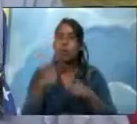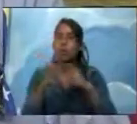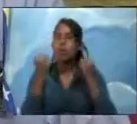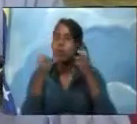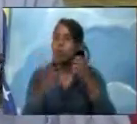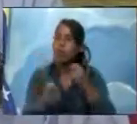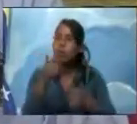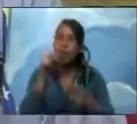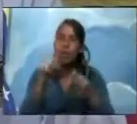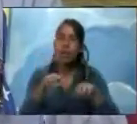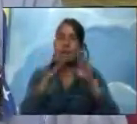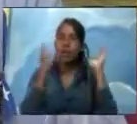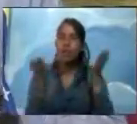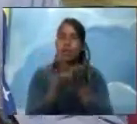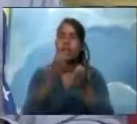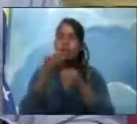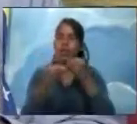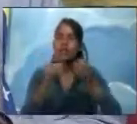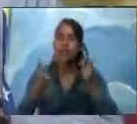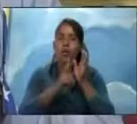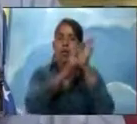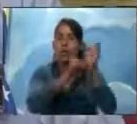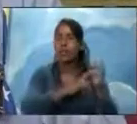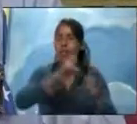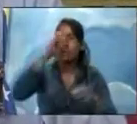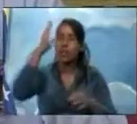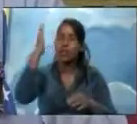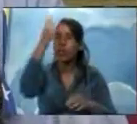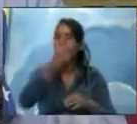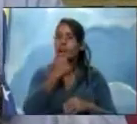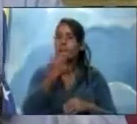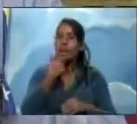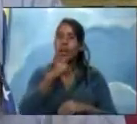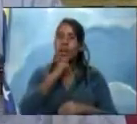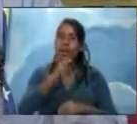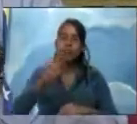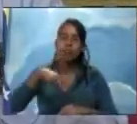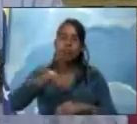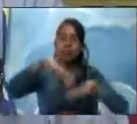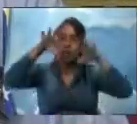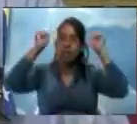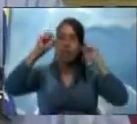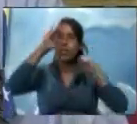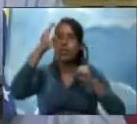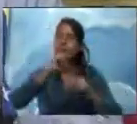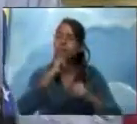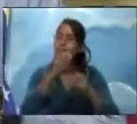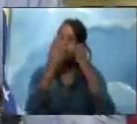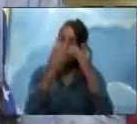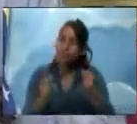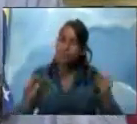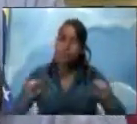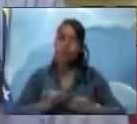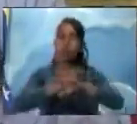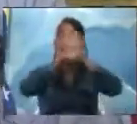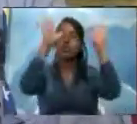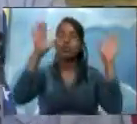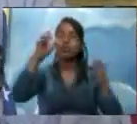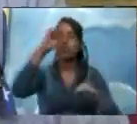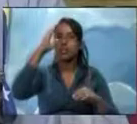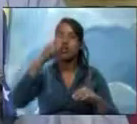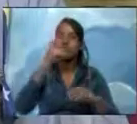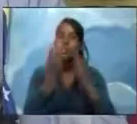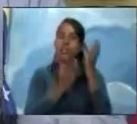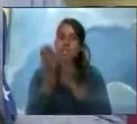acá en la tierra se hace la voluntad de Dios. Qué lindo es que nosotros entendamos que Dios es soberano, maravilloso, que a Dios hay